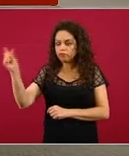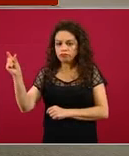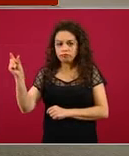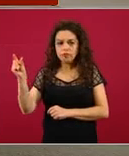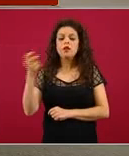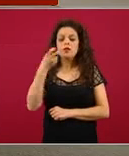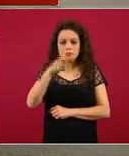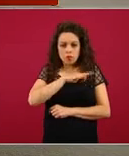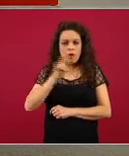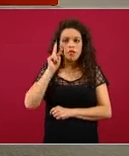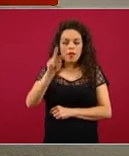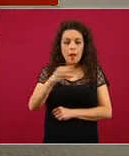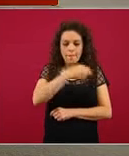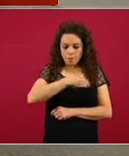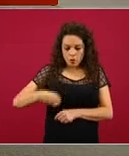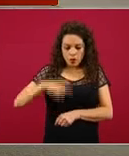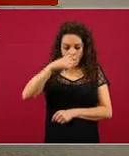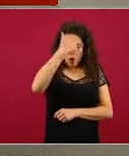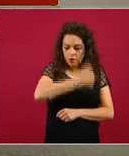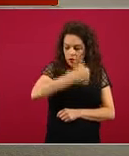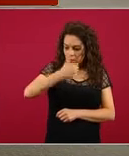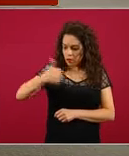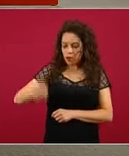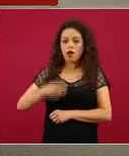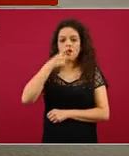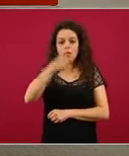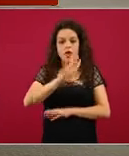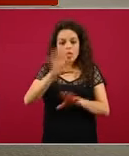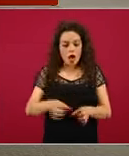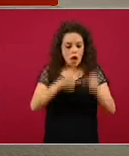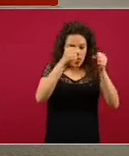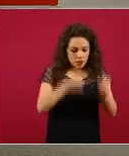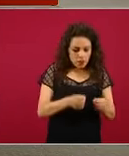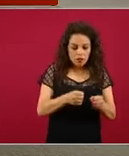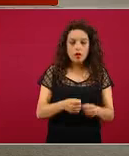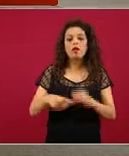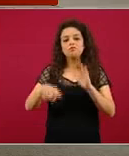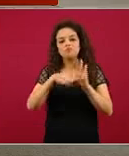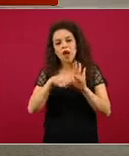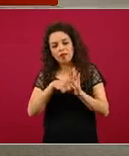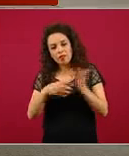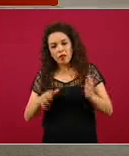por municipio, que ahí dice confirmados, negativos, sospechosos, defunciones,